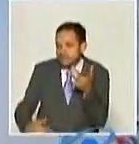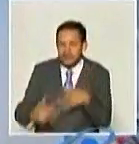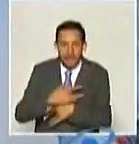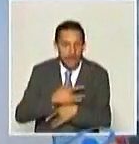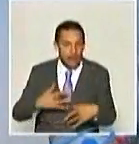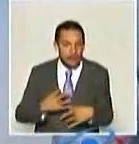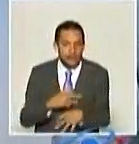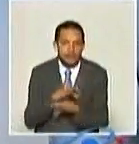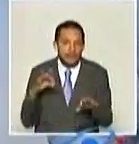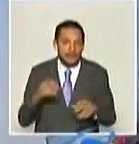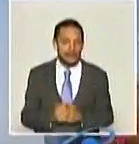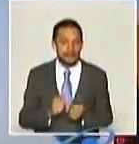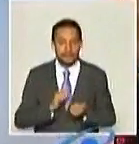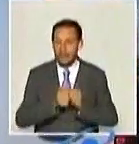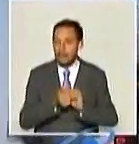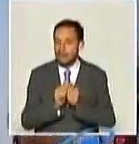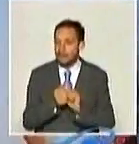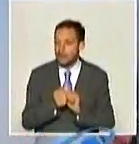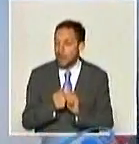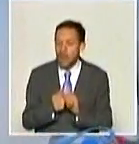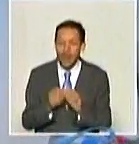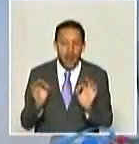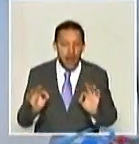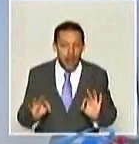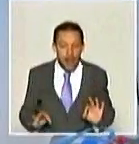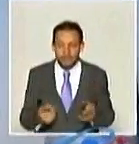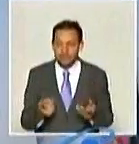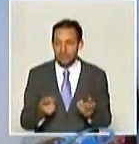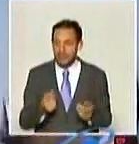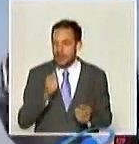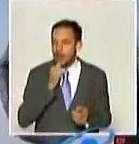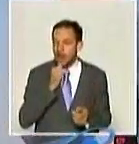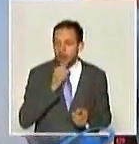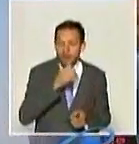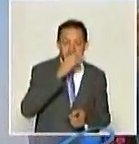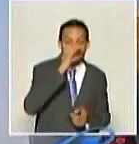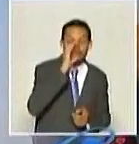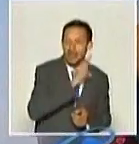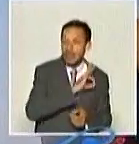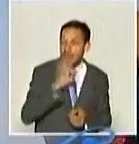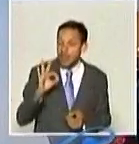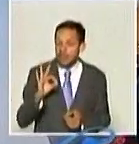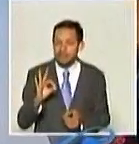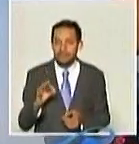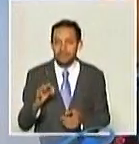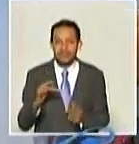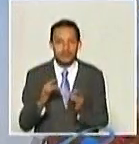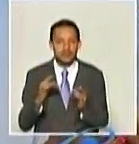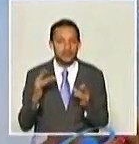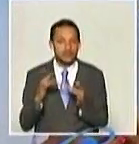mejorar, no hace ejercicio, no se toma un vaso de agua. Ahora, nosotros aplicamos